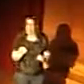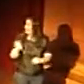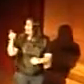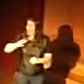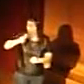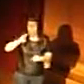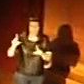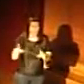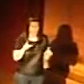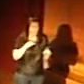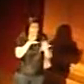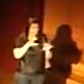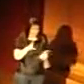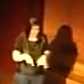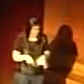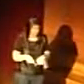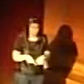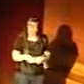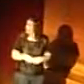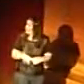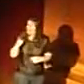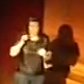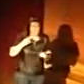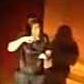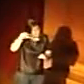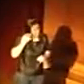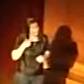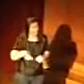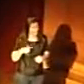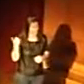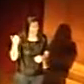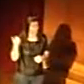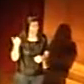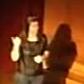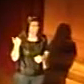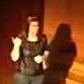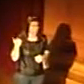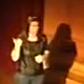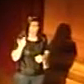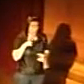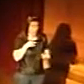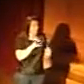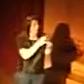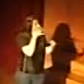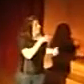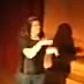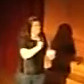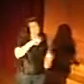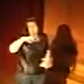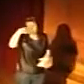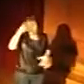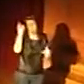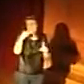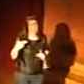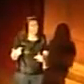realmente especialmente inventiva eh tampoco responde absolutamente a nada es una completa invención